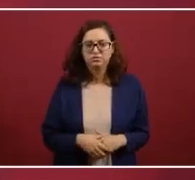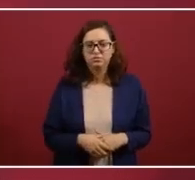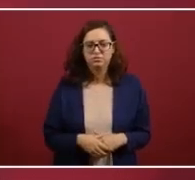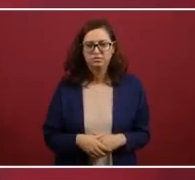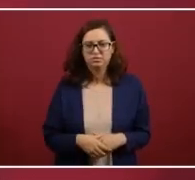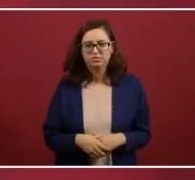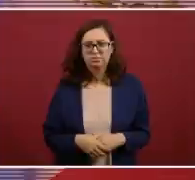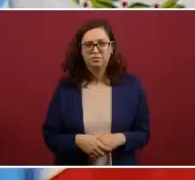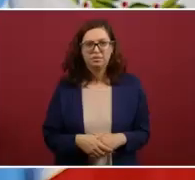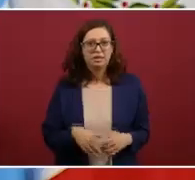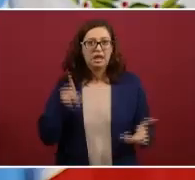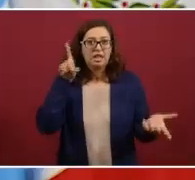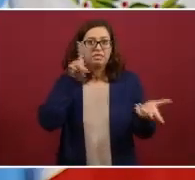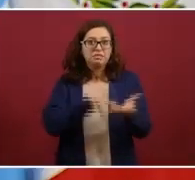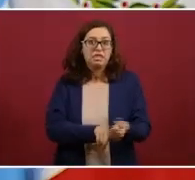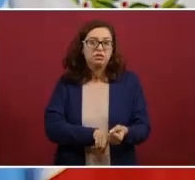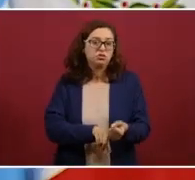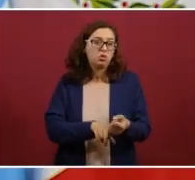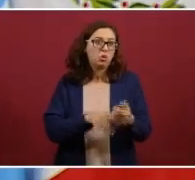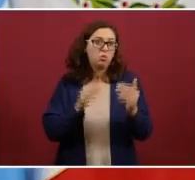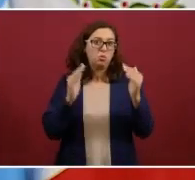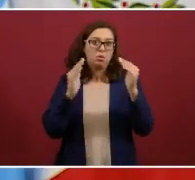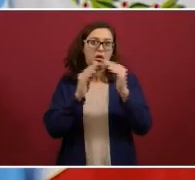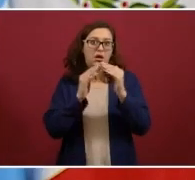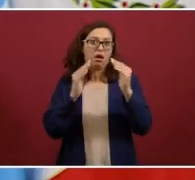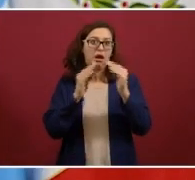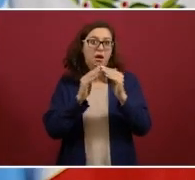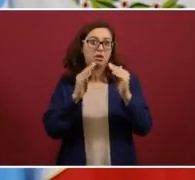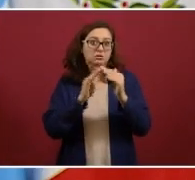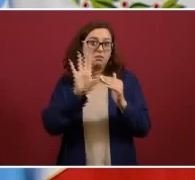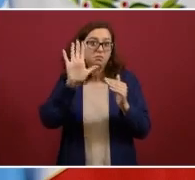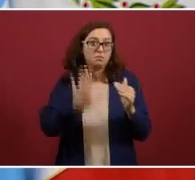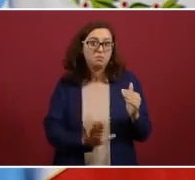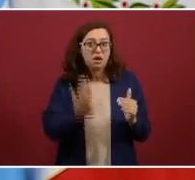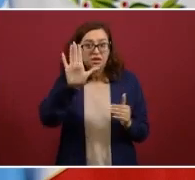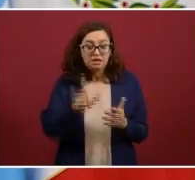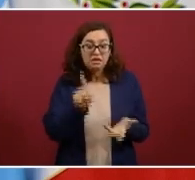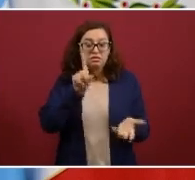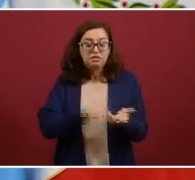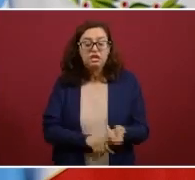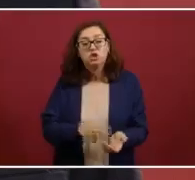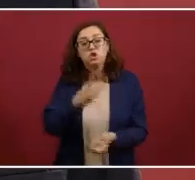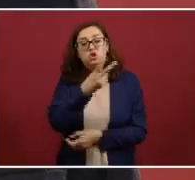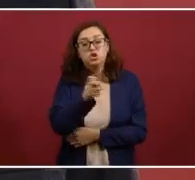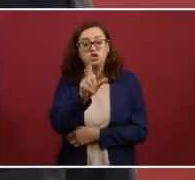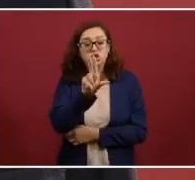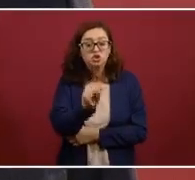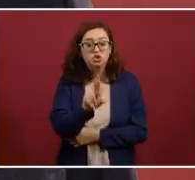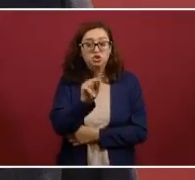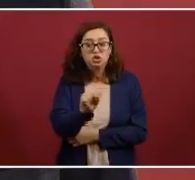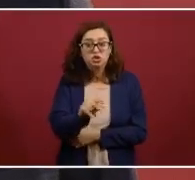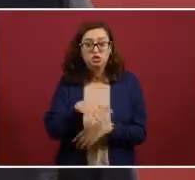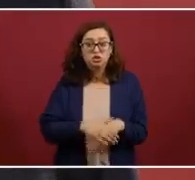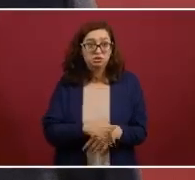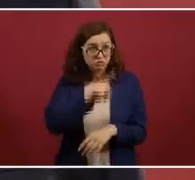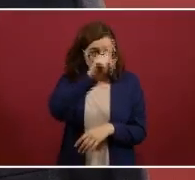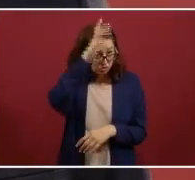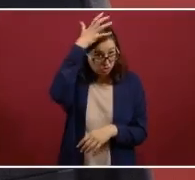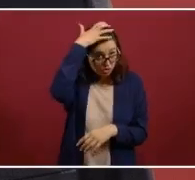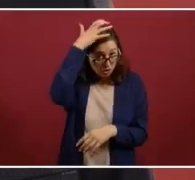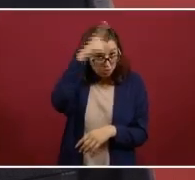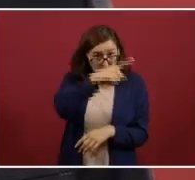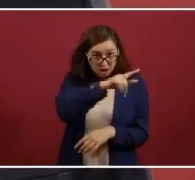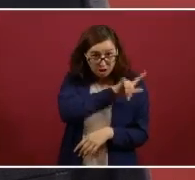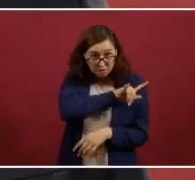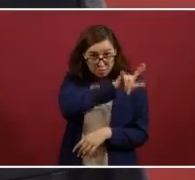Un palacio para los cielos, para 280 pasajeros, un avión que no lo tiene ni Donald Trump,